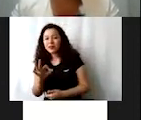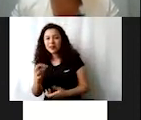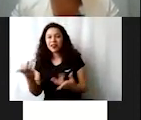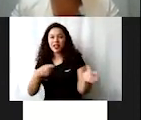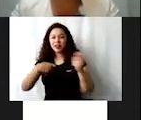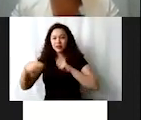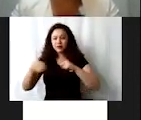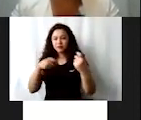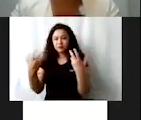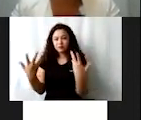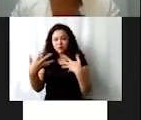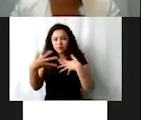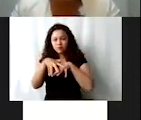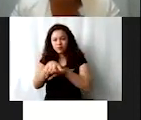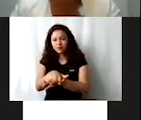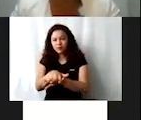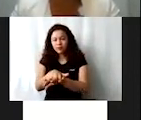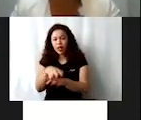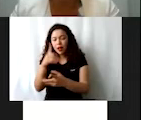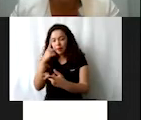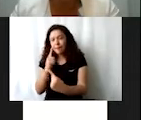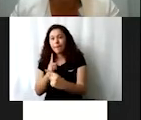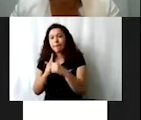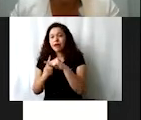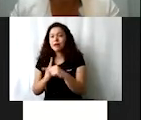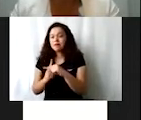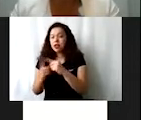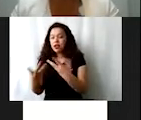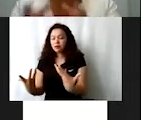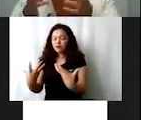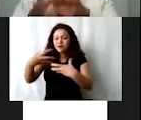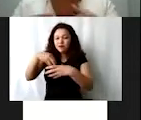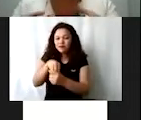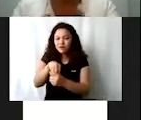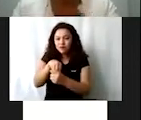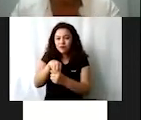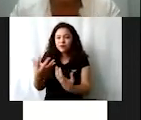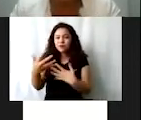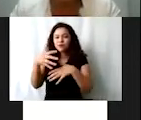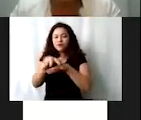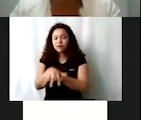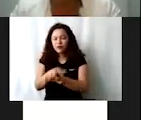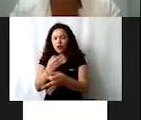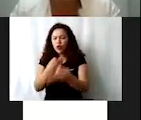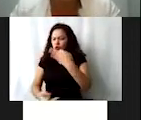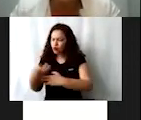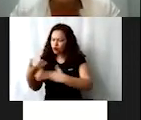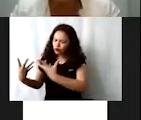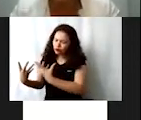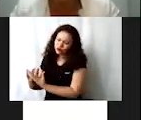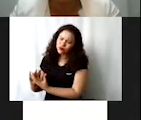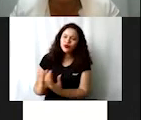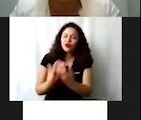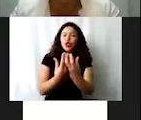lo que va a procurar es sumar, es integrar, es unir, es la sinergia, ¿verdad? En vez de separar